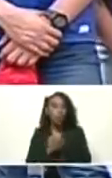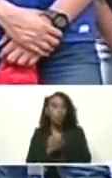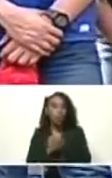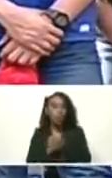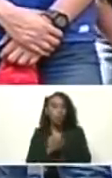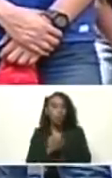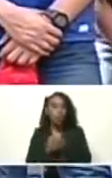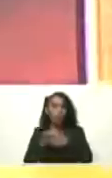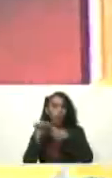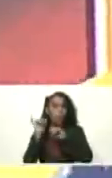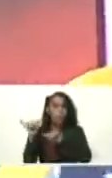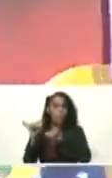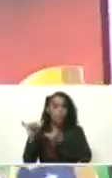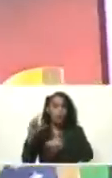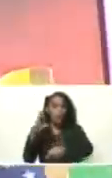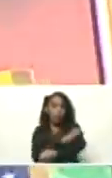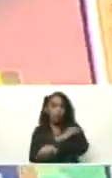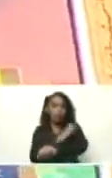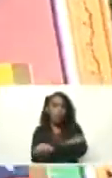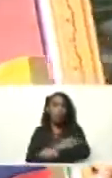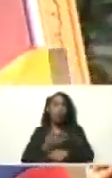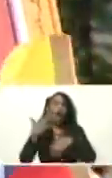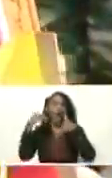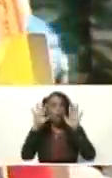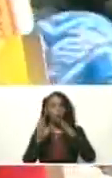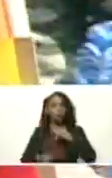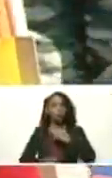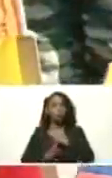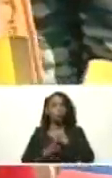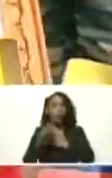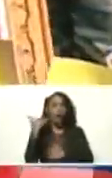esta misma derecha maltrecha que aún tenemos,